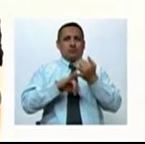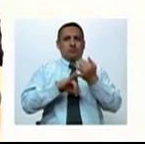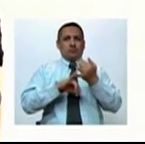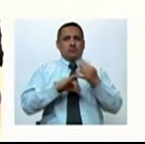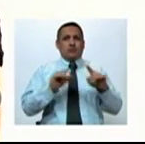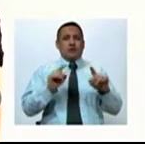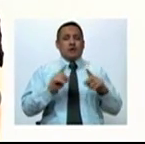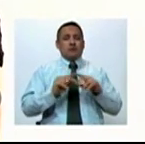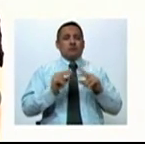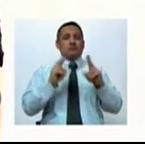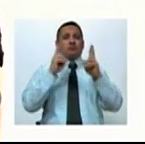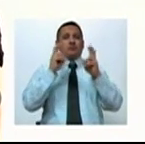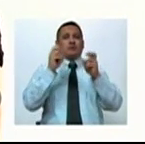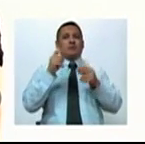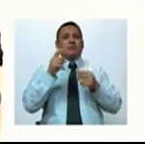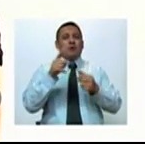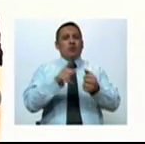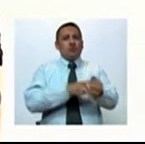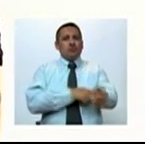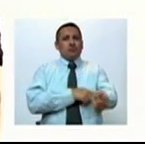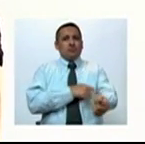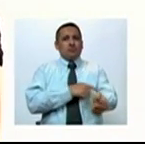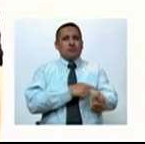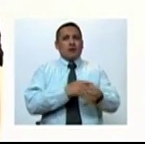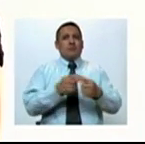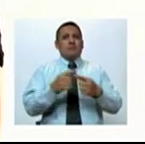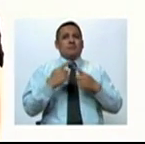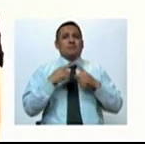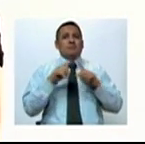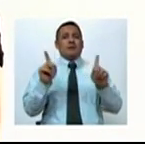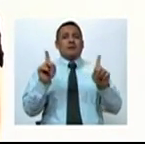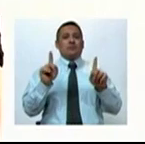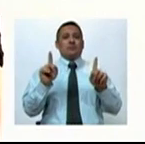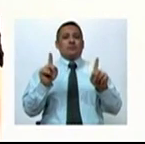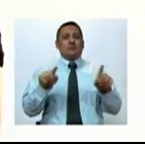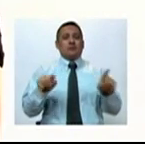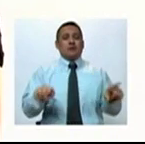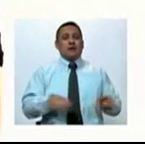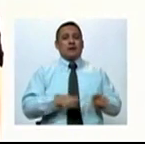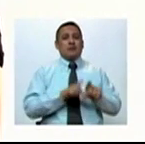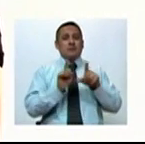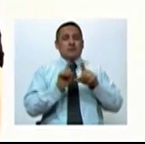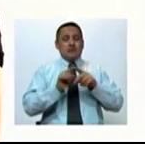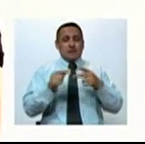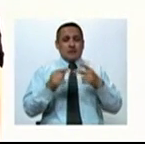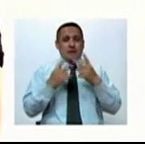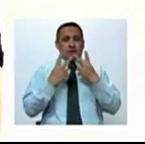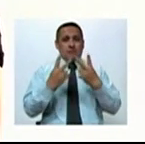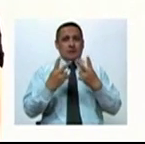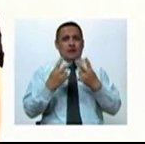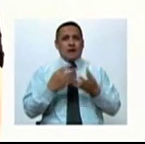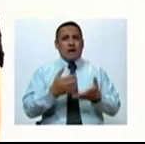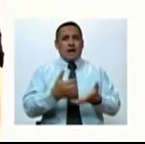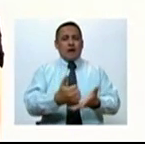tradicional. Sin embargo, tú vas a encontrar en algunas normas,